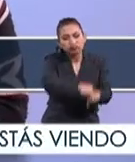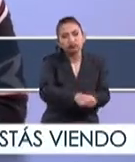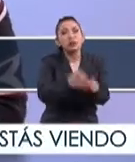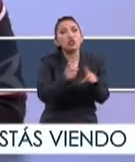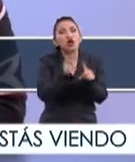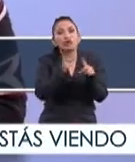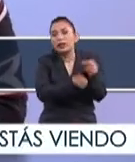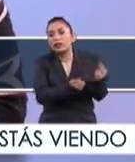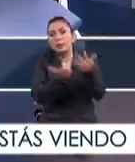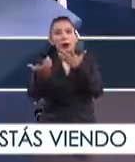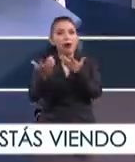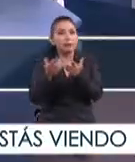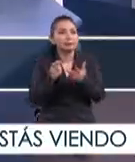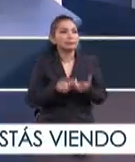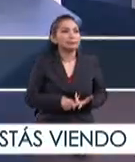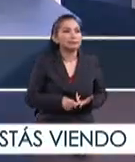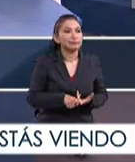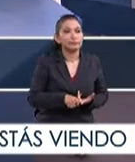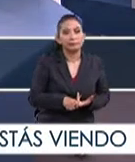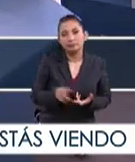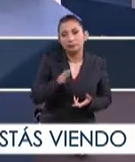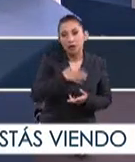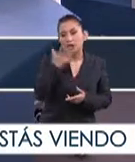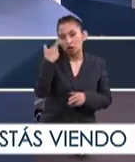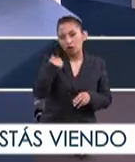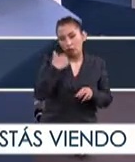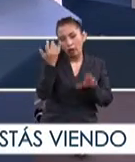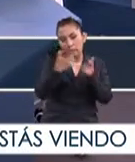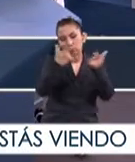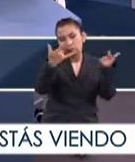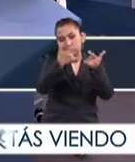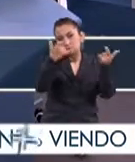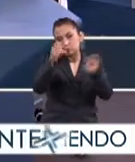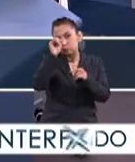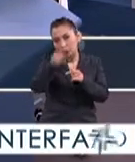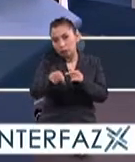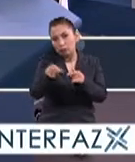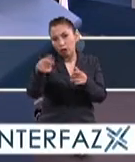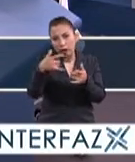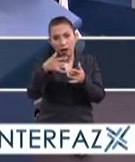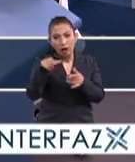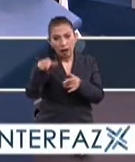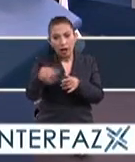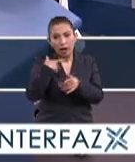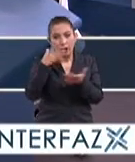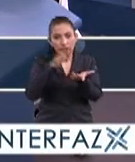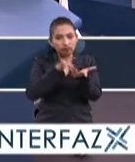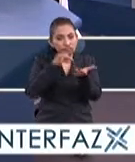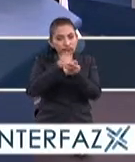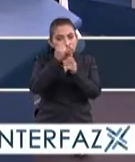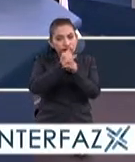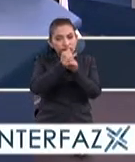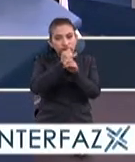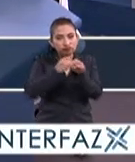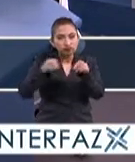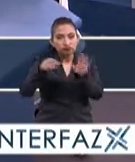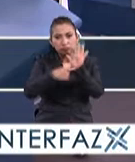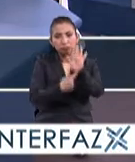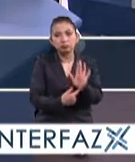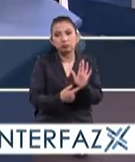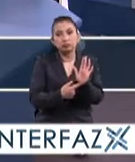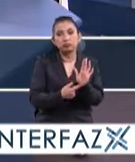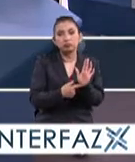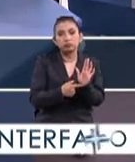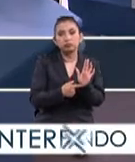detenido, dónde se la habían llevado. Y bueno, eso es lo que narramos, digamos, en este documento escénico que estamos